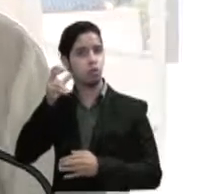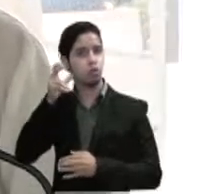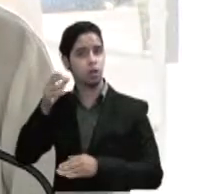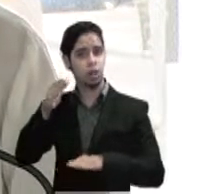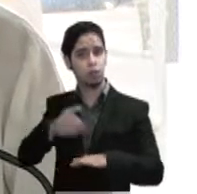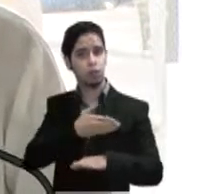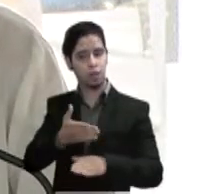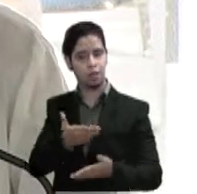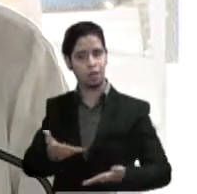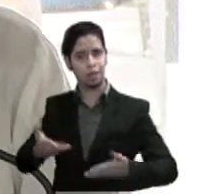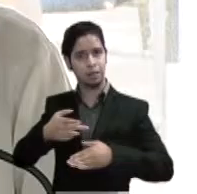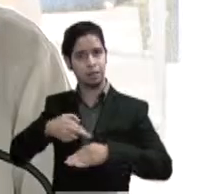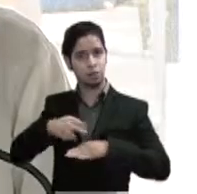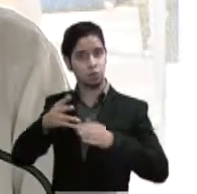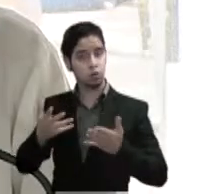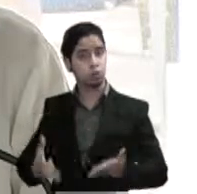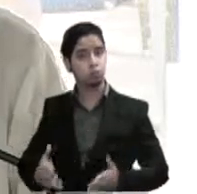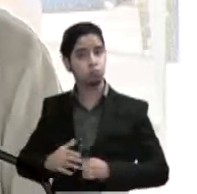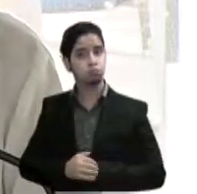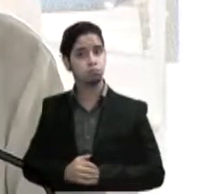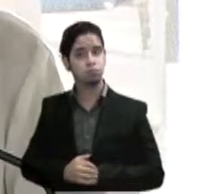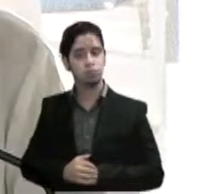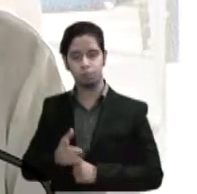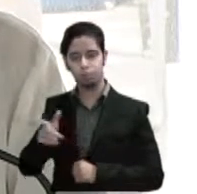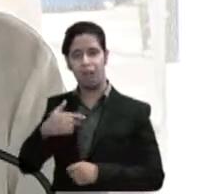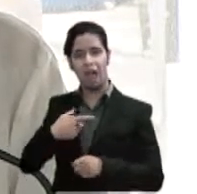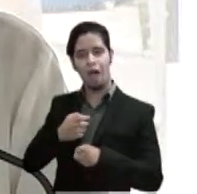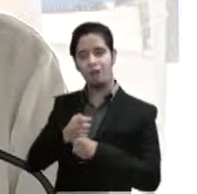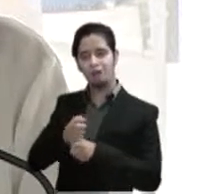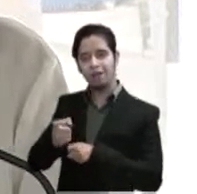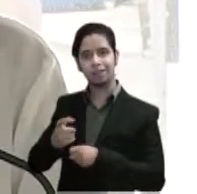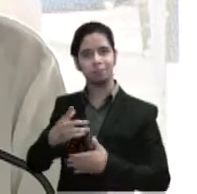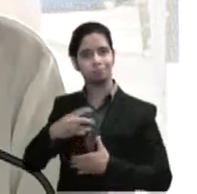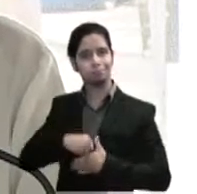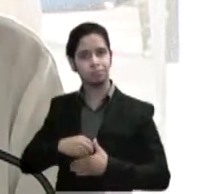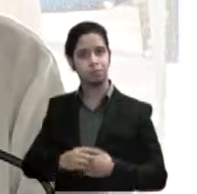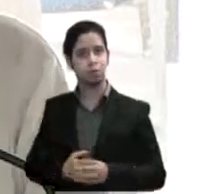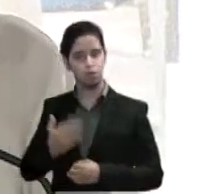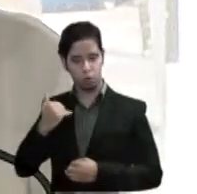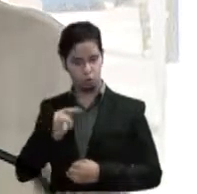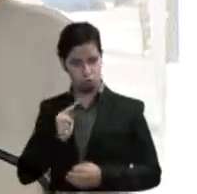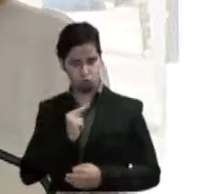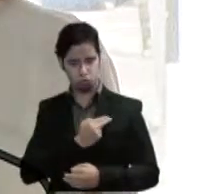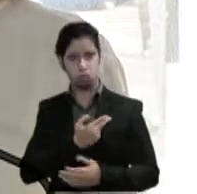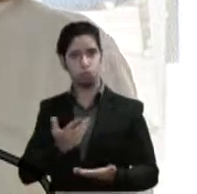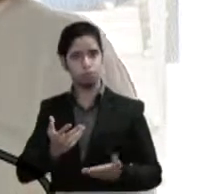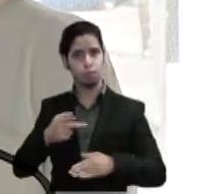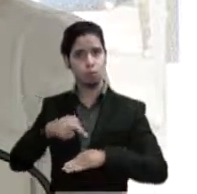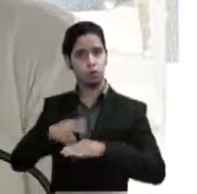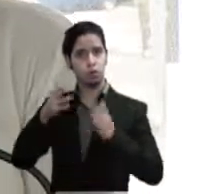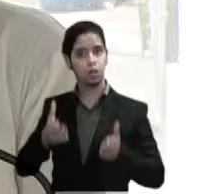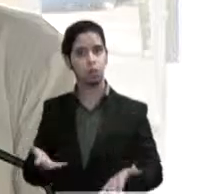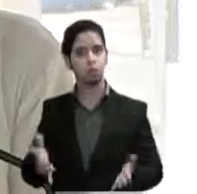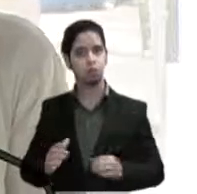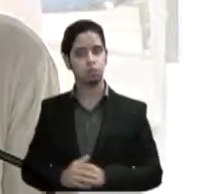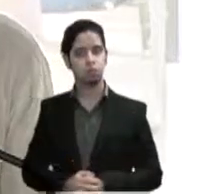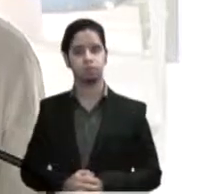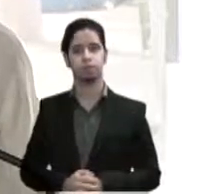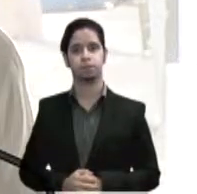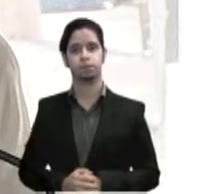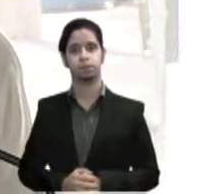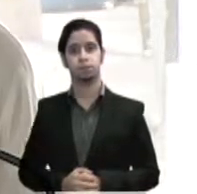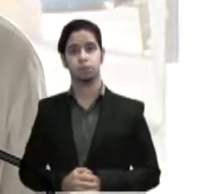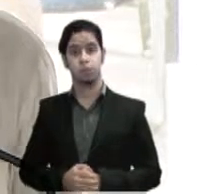revienta el espíritu, porque nosotros somos boricua, ¿verdad? Que haya habido